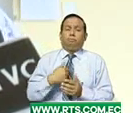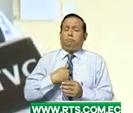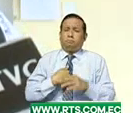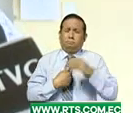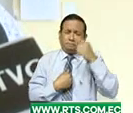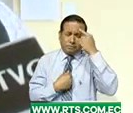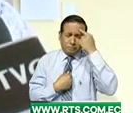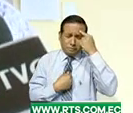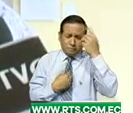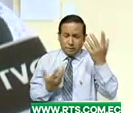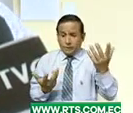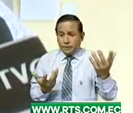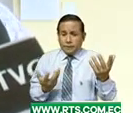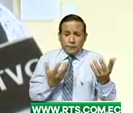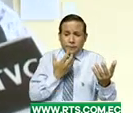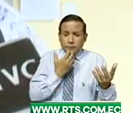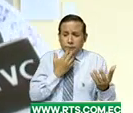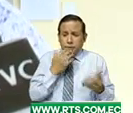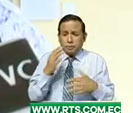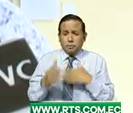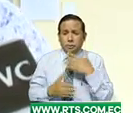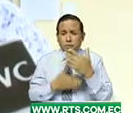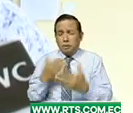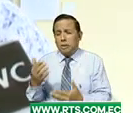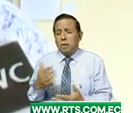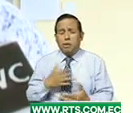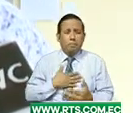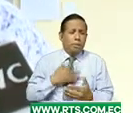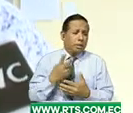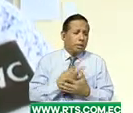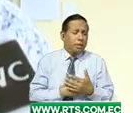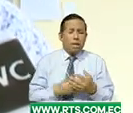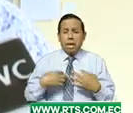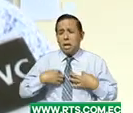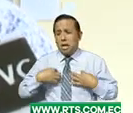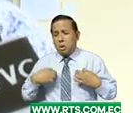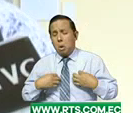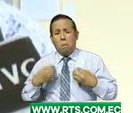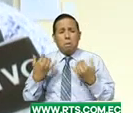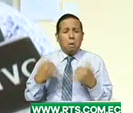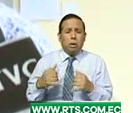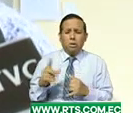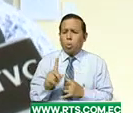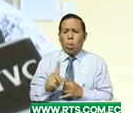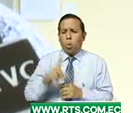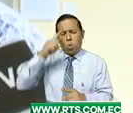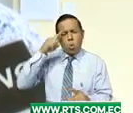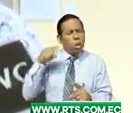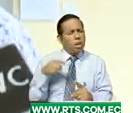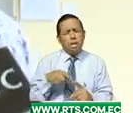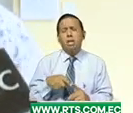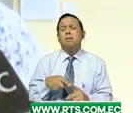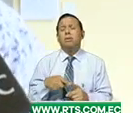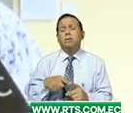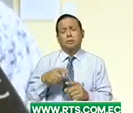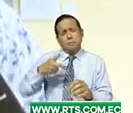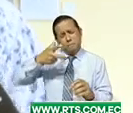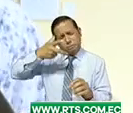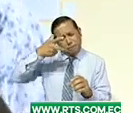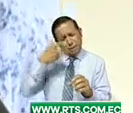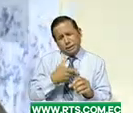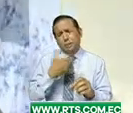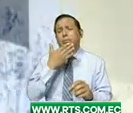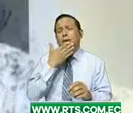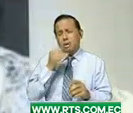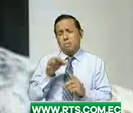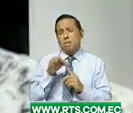en vez de comprarle unos juguetes o cosas de terapias para mi hija o ropita, irle a comprar el hueco a mi